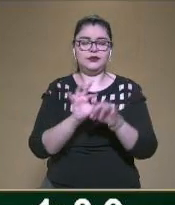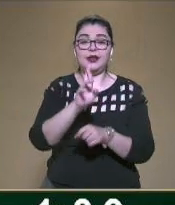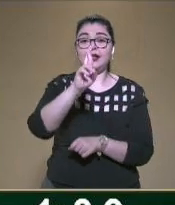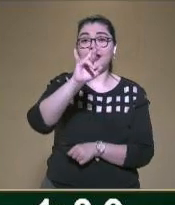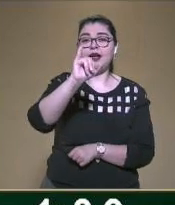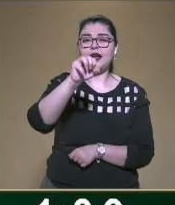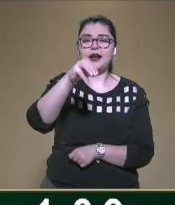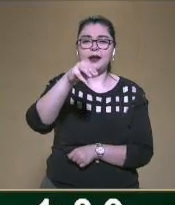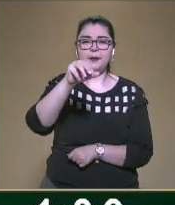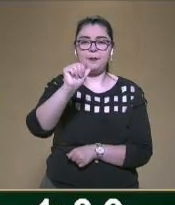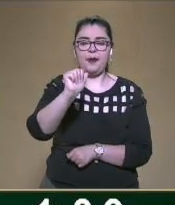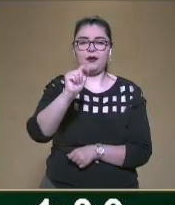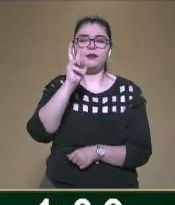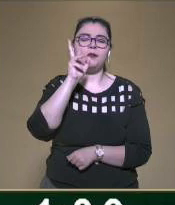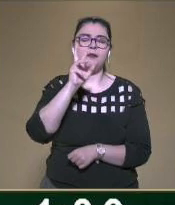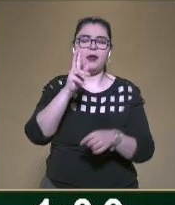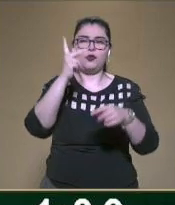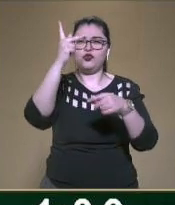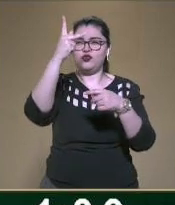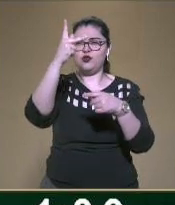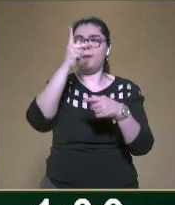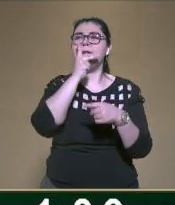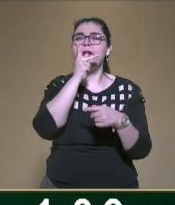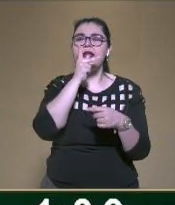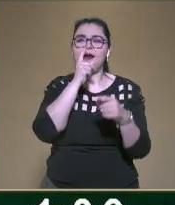Las rimas, ¿verdad? Por ejemplo, ahí rima